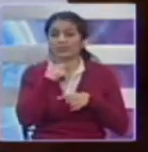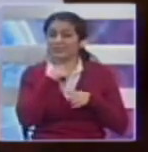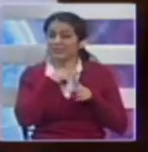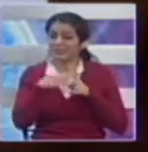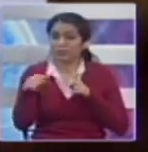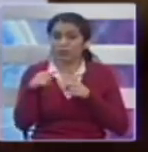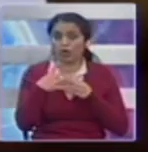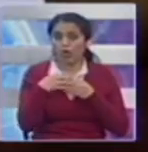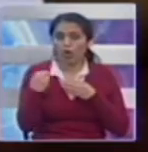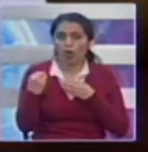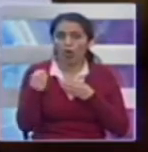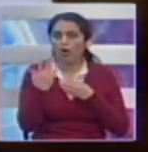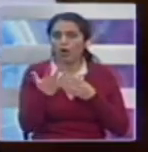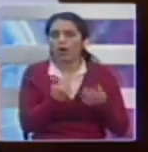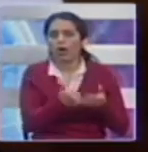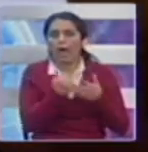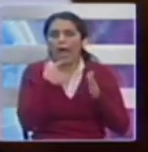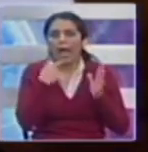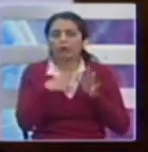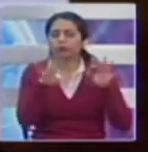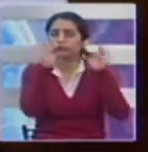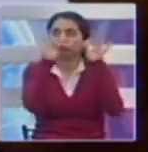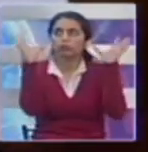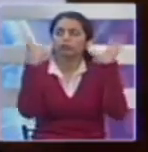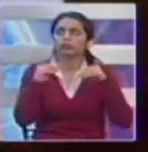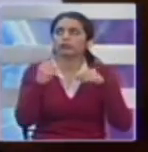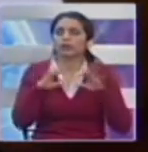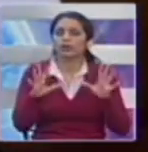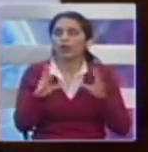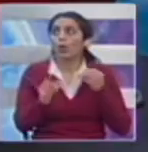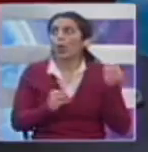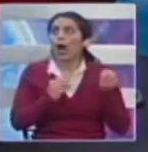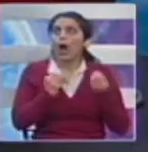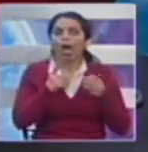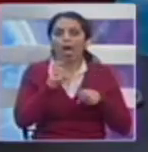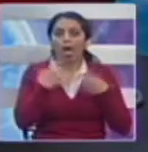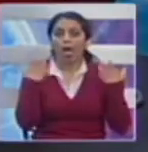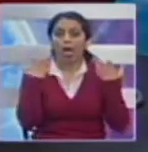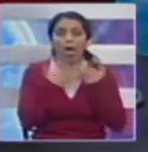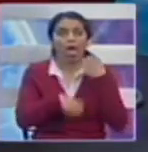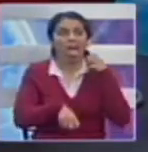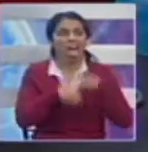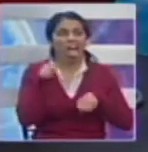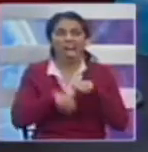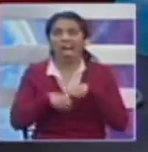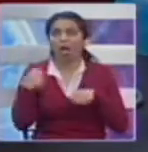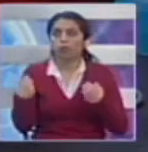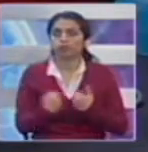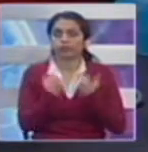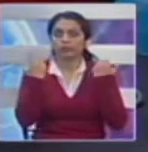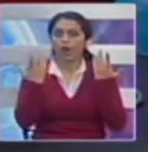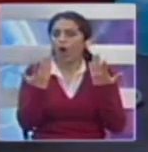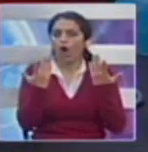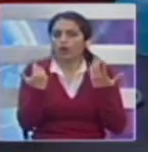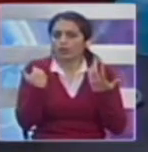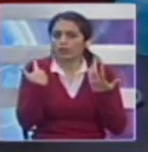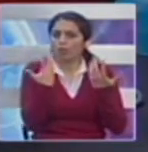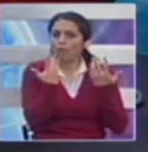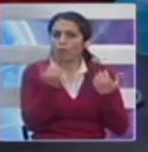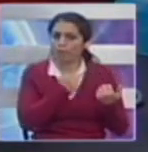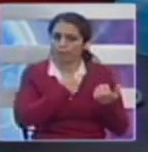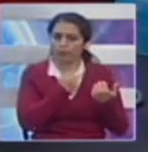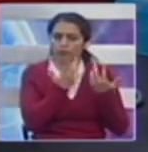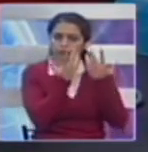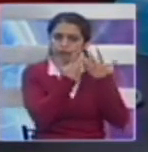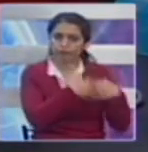pasa si se iba la luz? Nuestros equipos, todo se quemaba, se dañaban, entonces no podíamos permitirnos eso. Hoy estamos trabajando por ti,